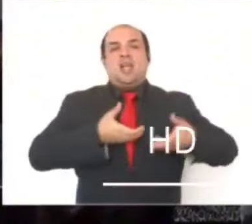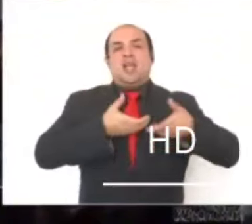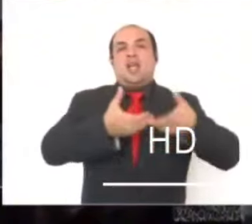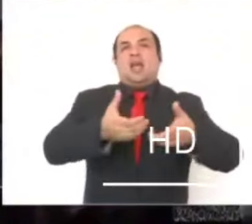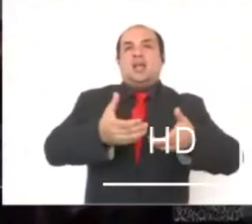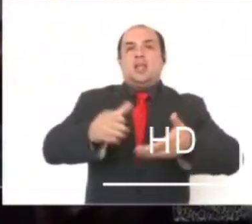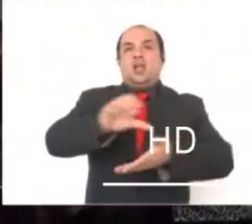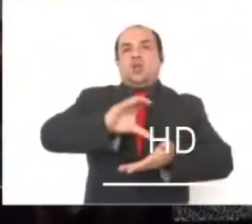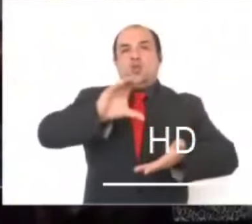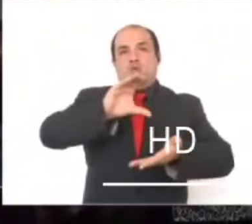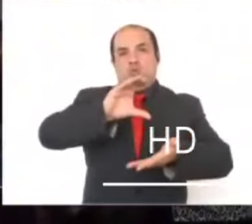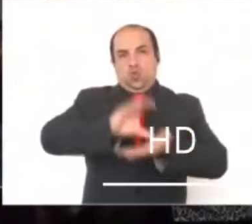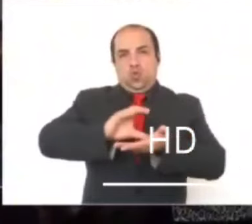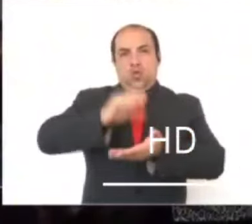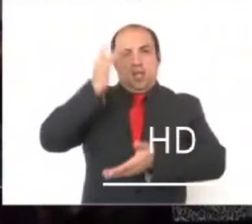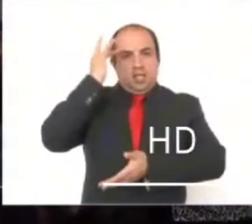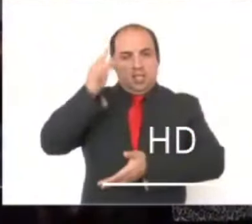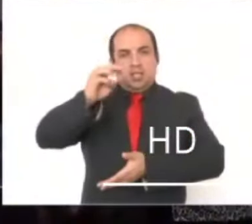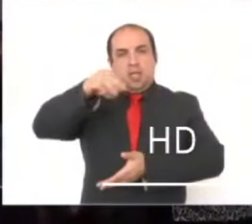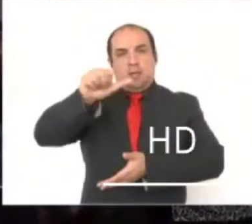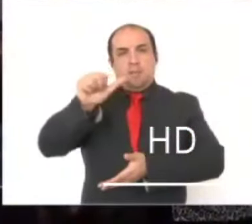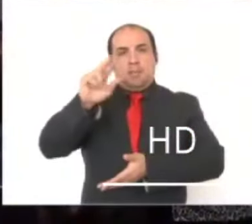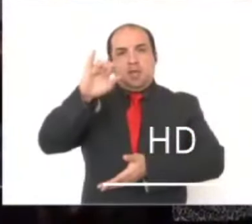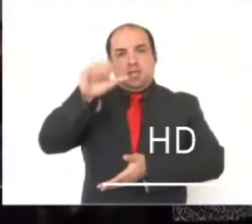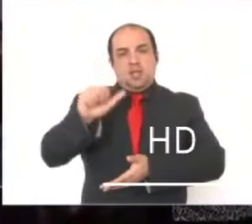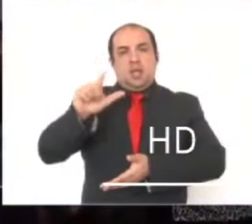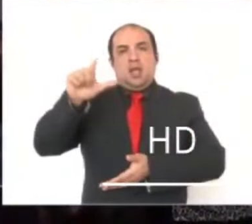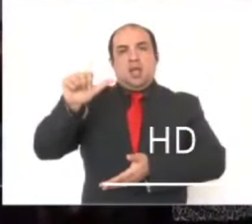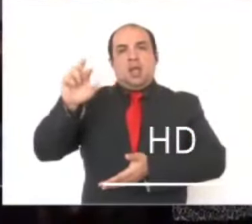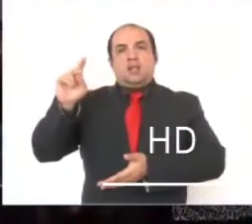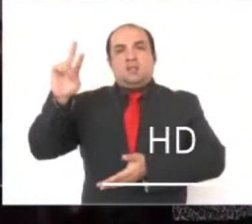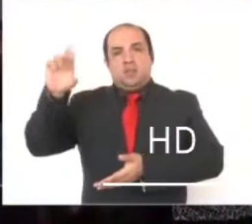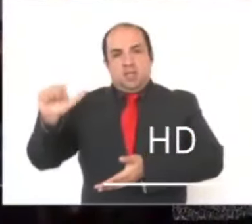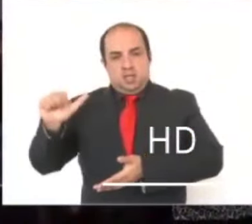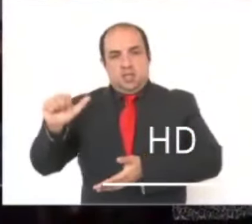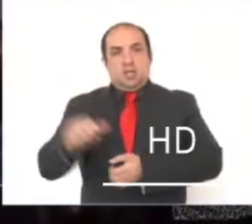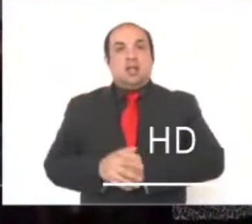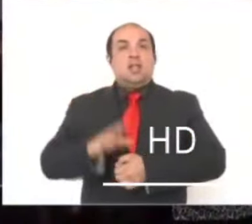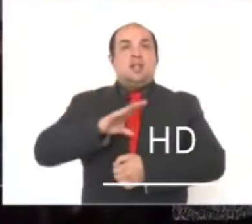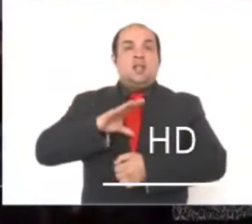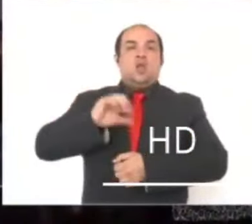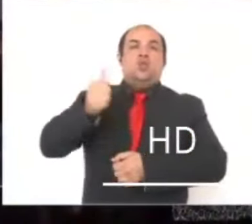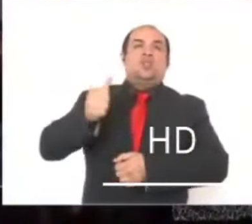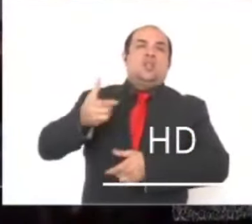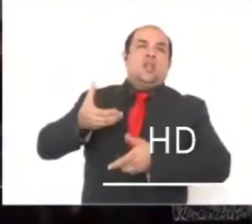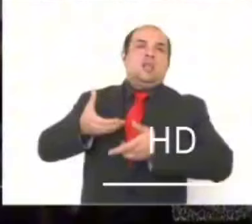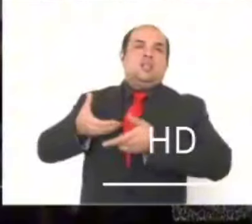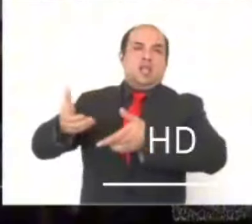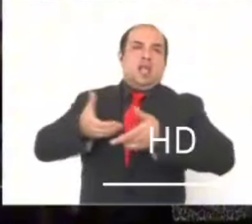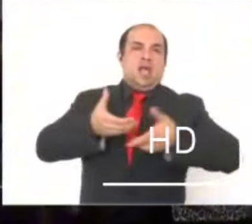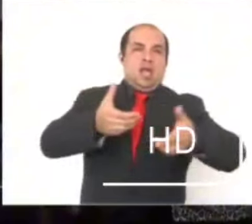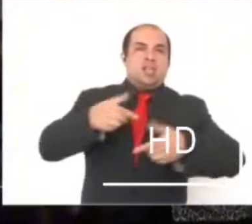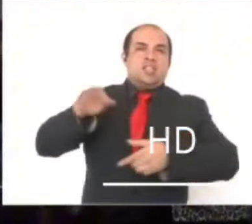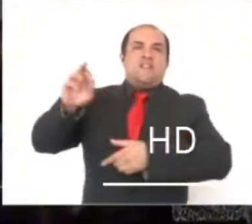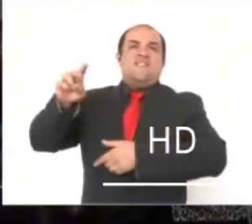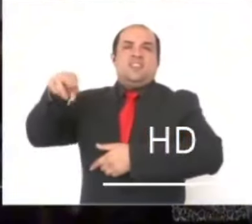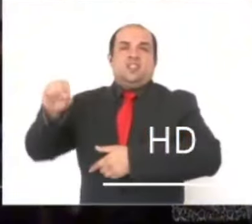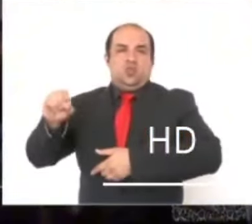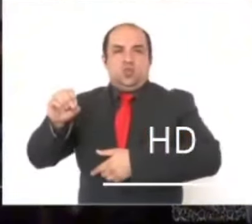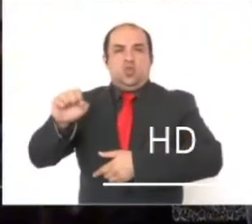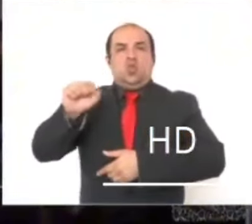la colonia Santa María de la Ribera, donde hay otras calles que se llaman Fresno, Sabino,